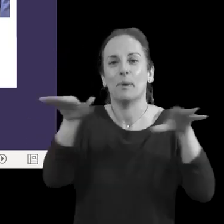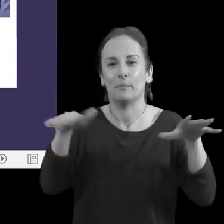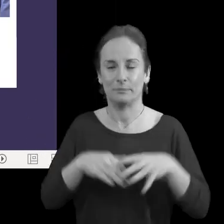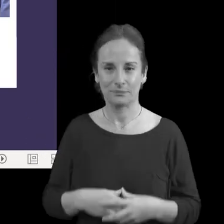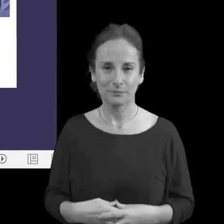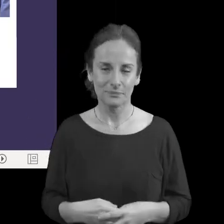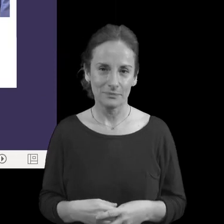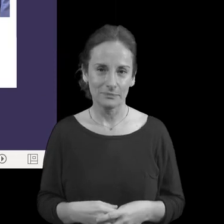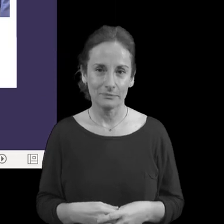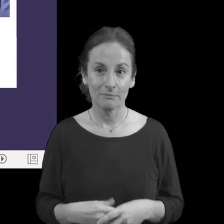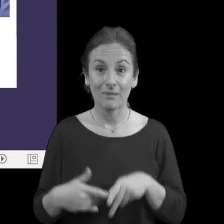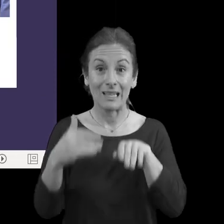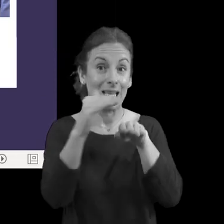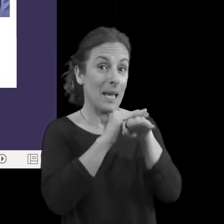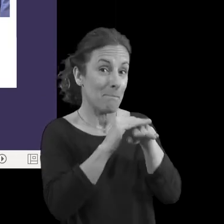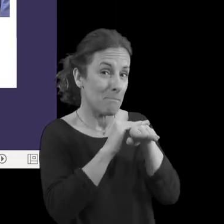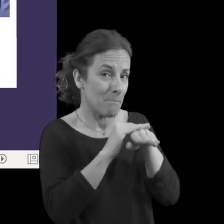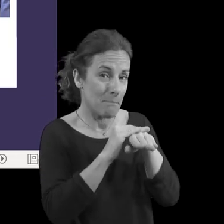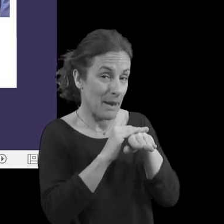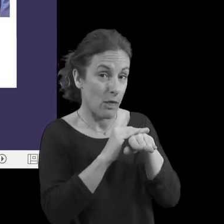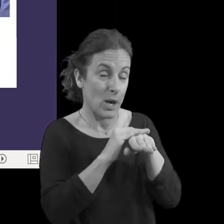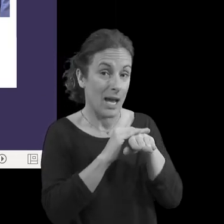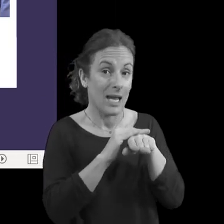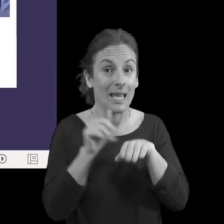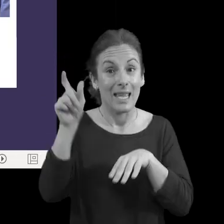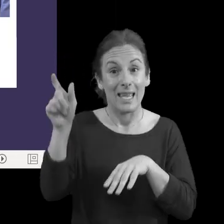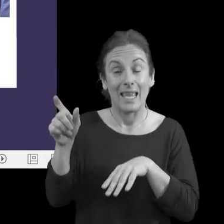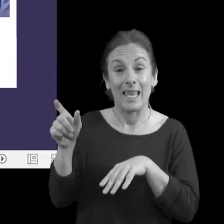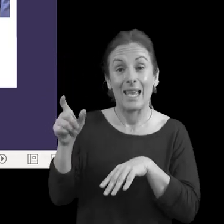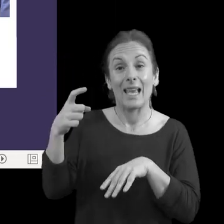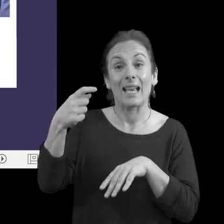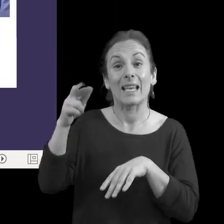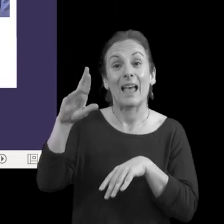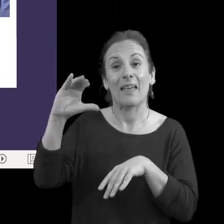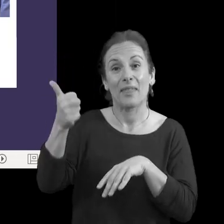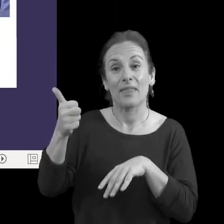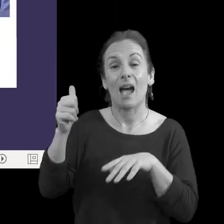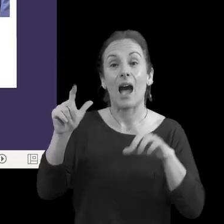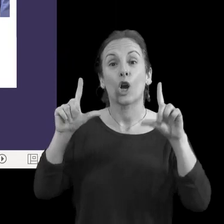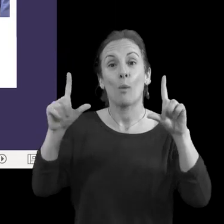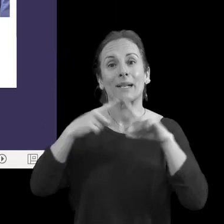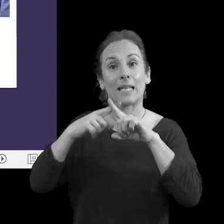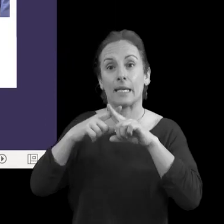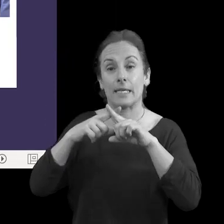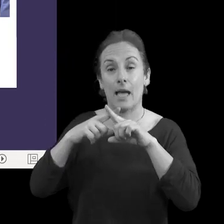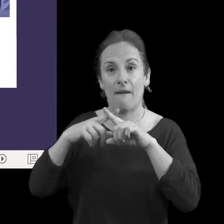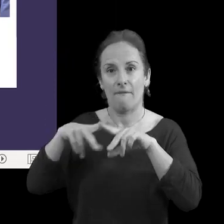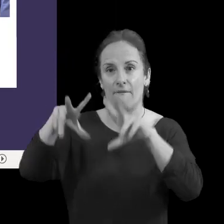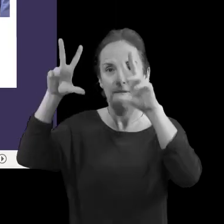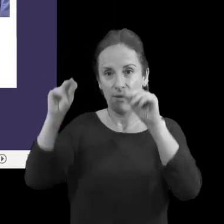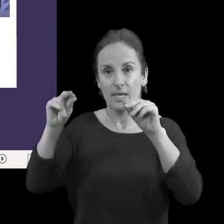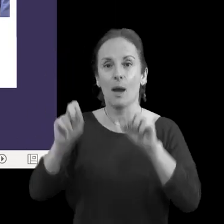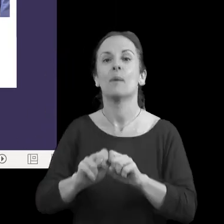Y Tatiana, disculpa un momento, si Gracia dejas de compartir la pantalla, si os ven. Vale,